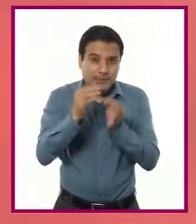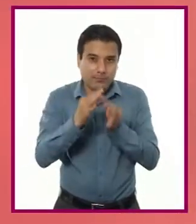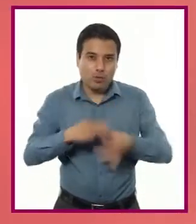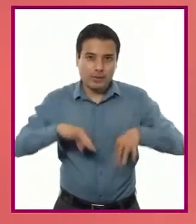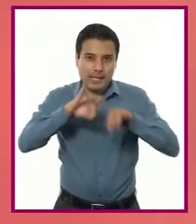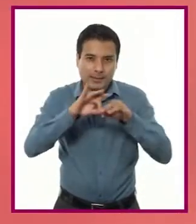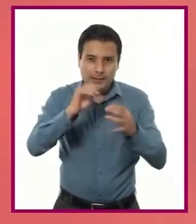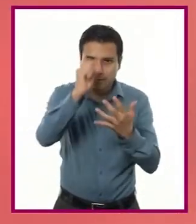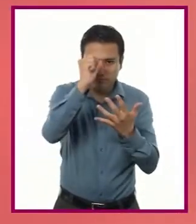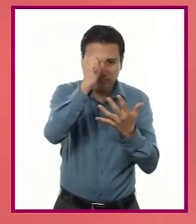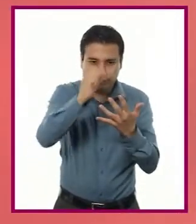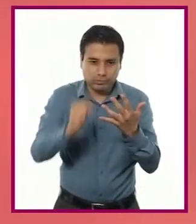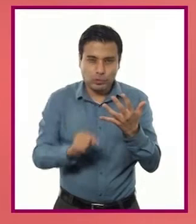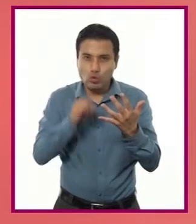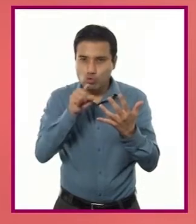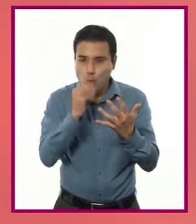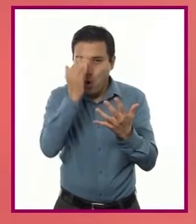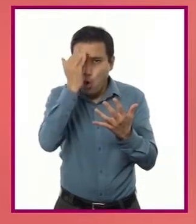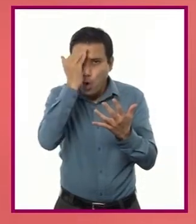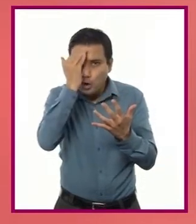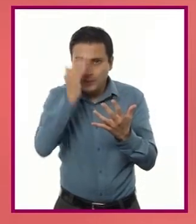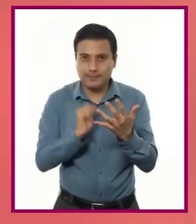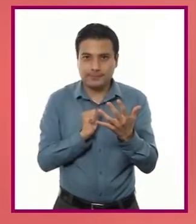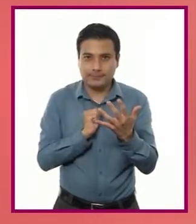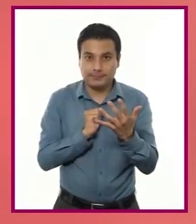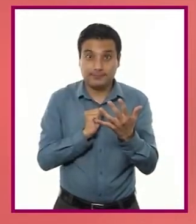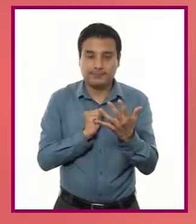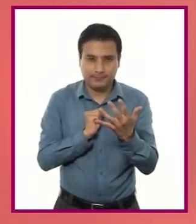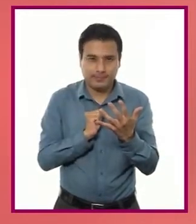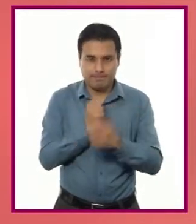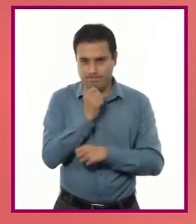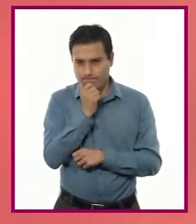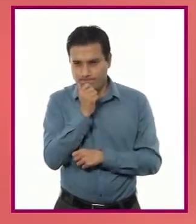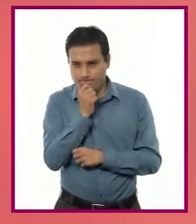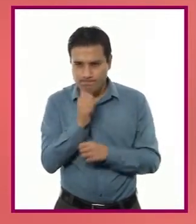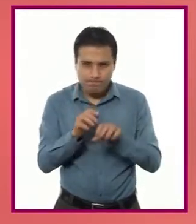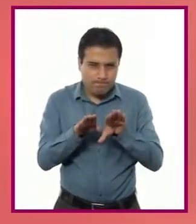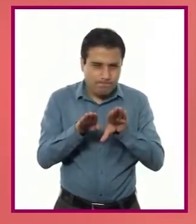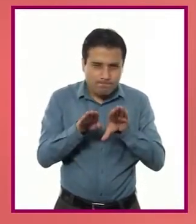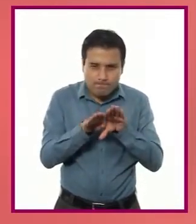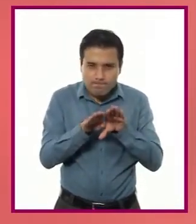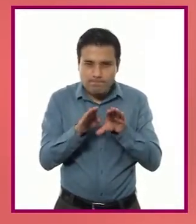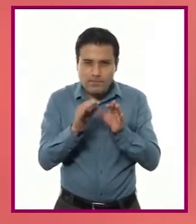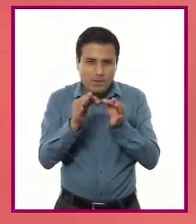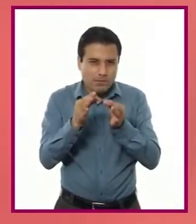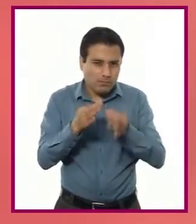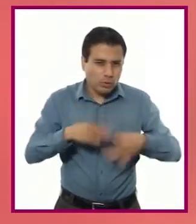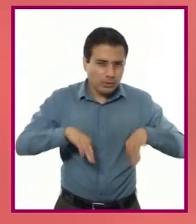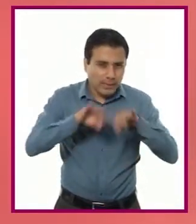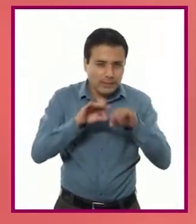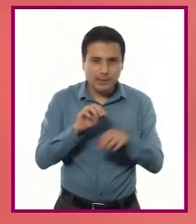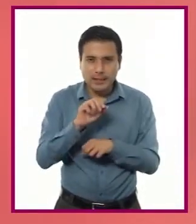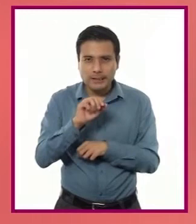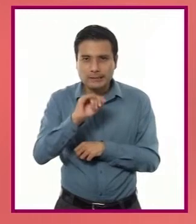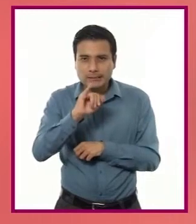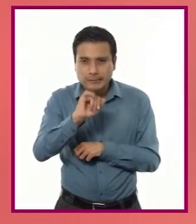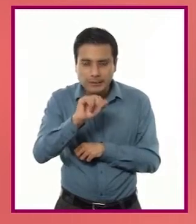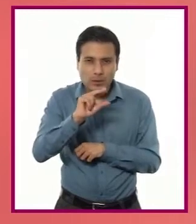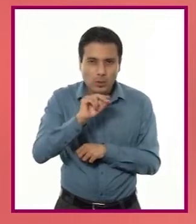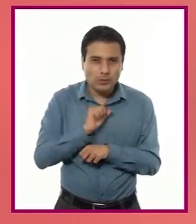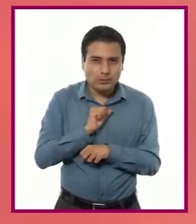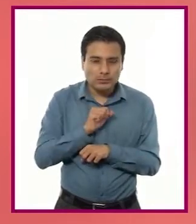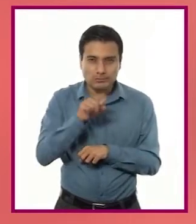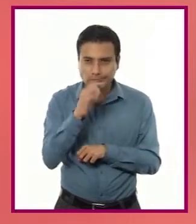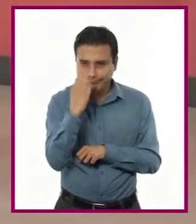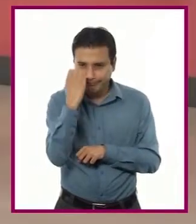texto, conocer las expresiones que jerarquizan información y darnos cuenta que, aunque no lo parezca, la